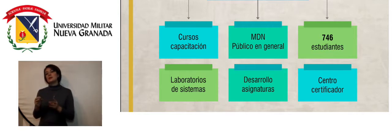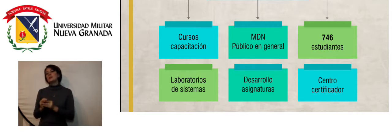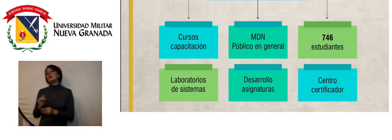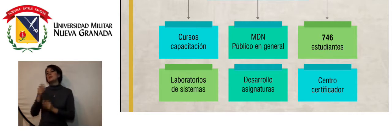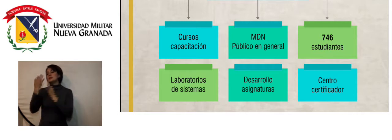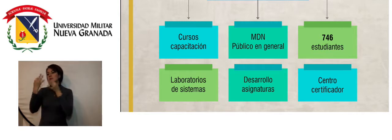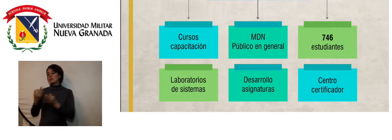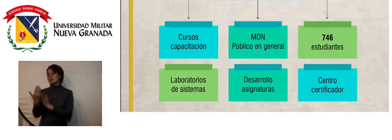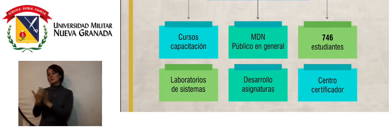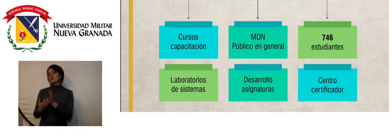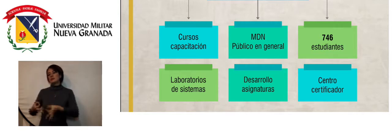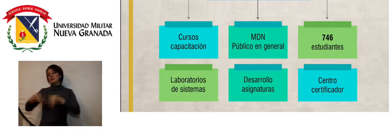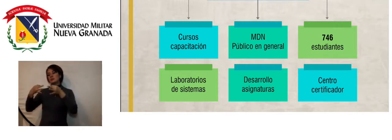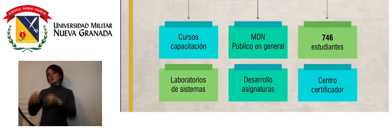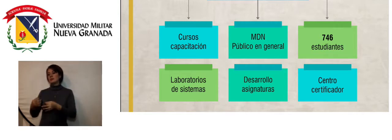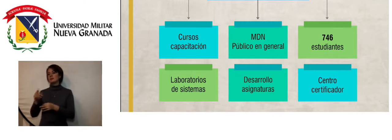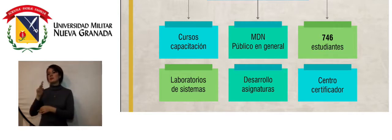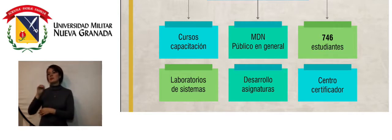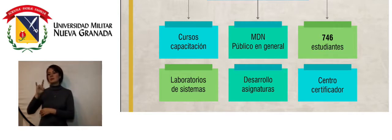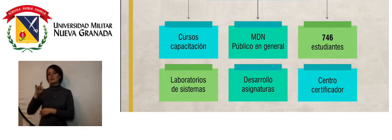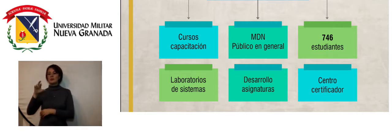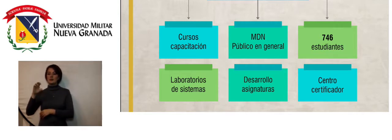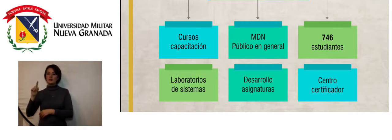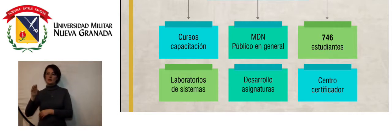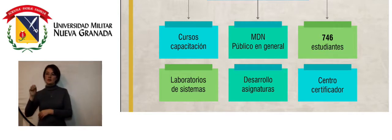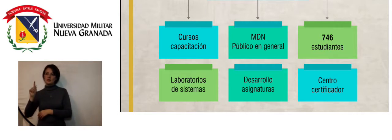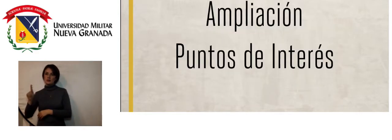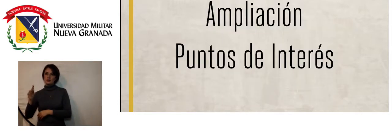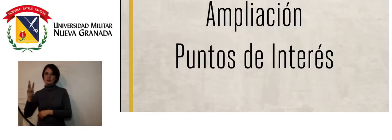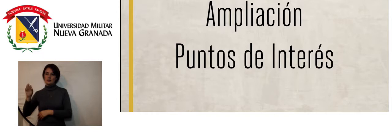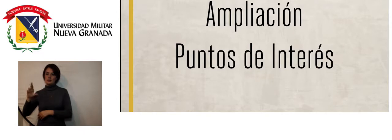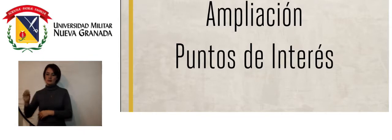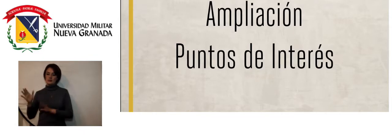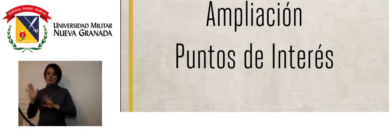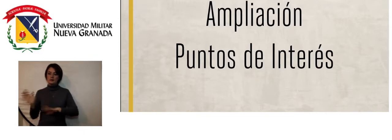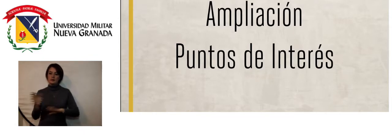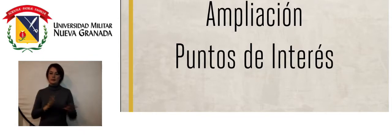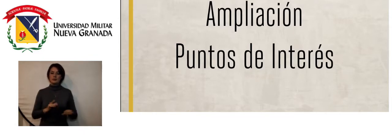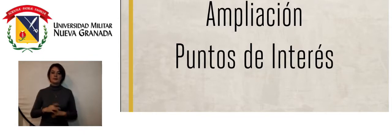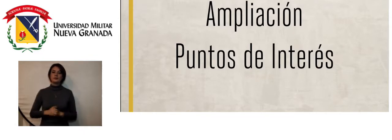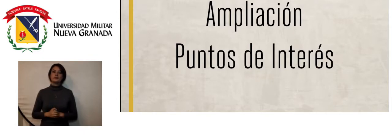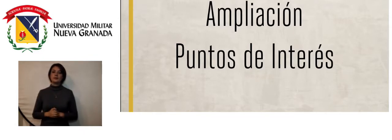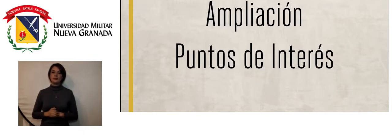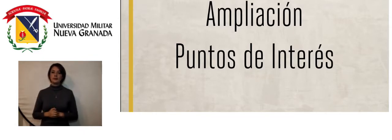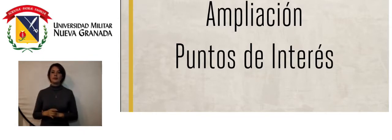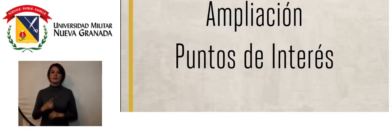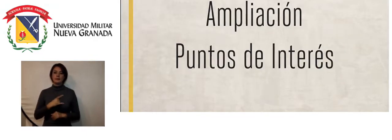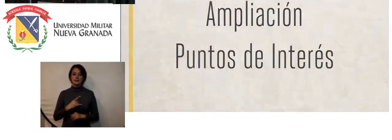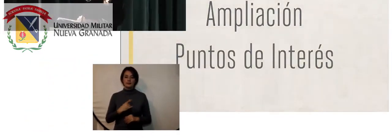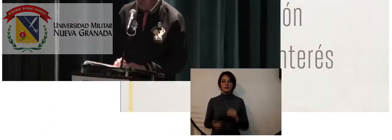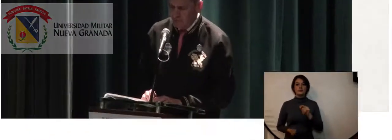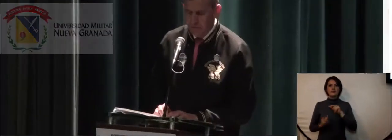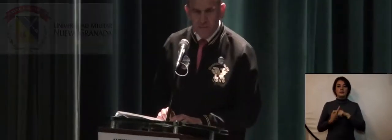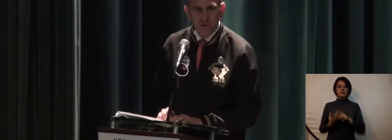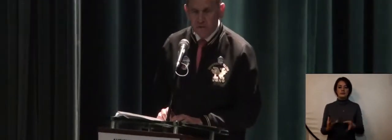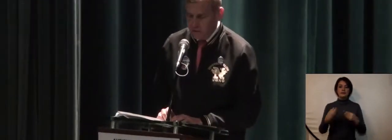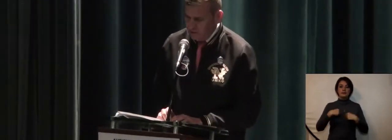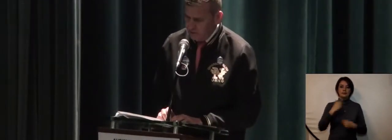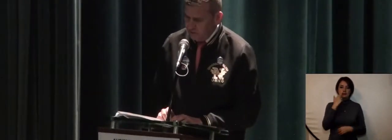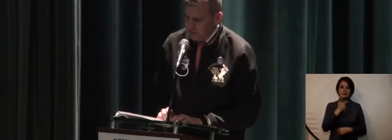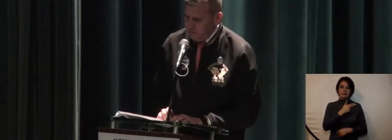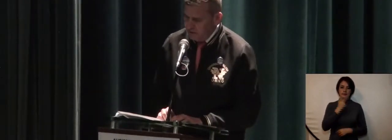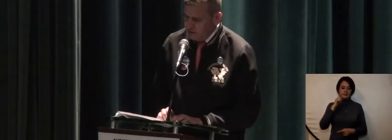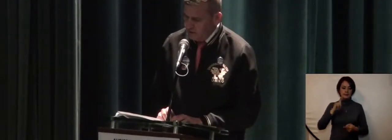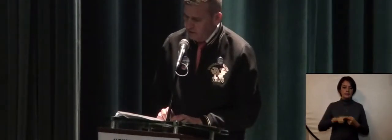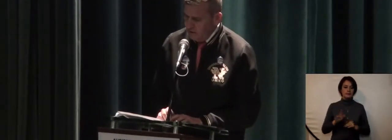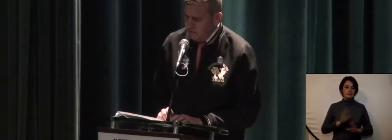certificador de productos Microsoft y Adobe la universidad teniendo en cuenta su origen asume su compromiso con el